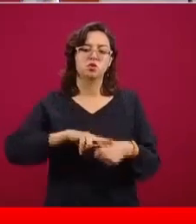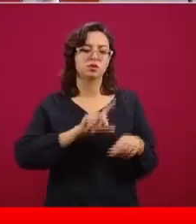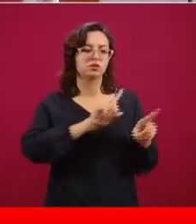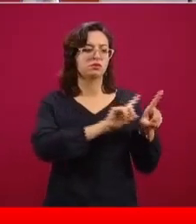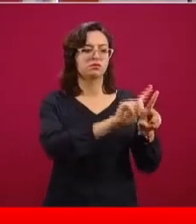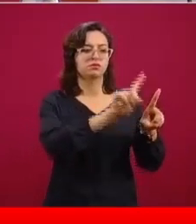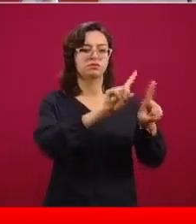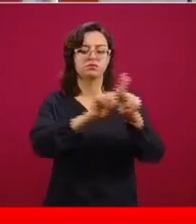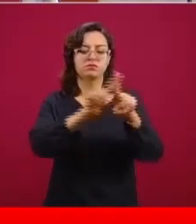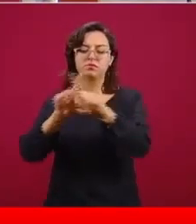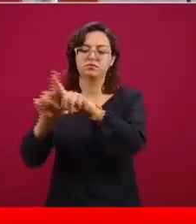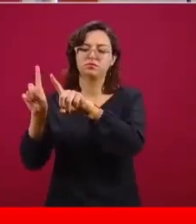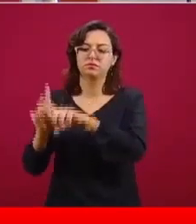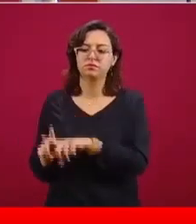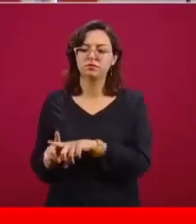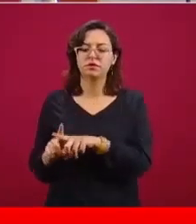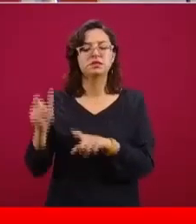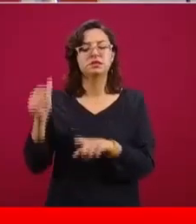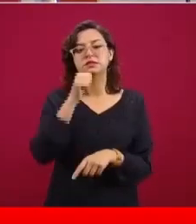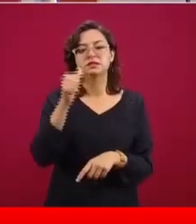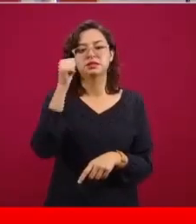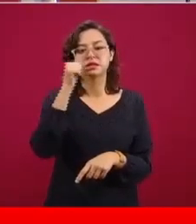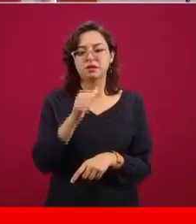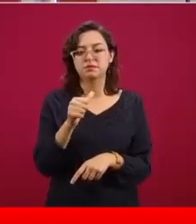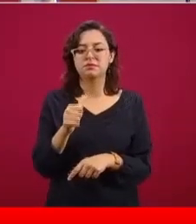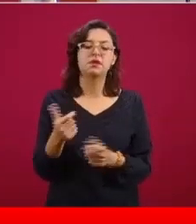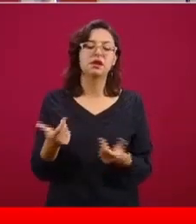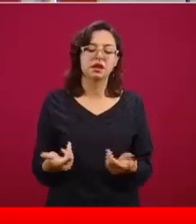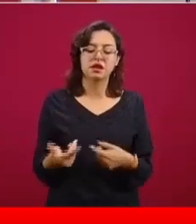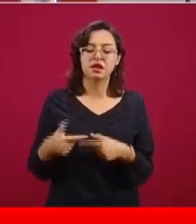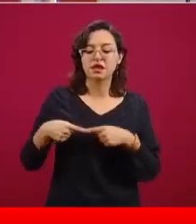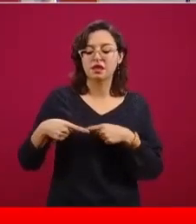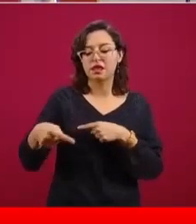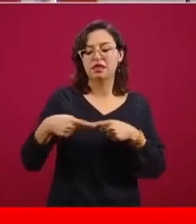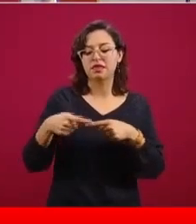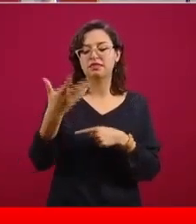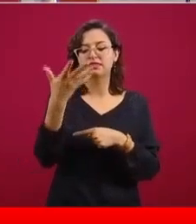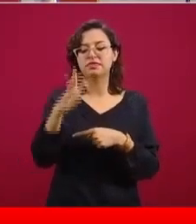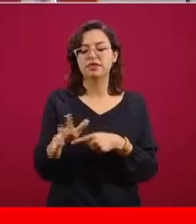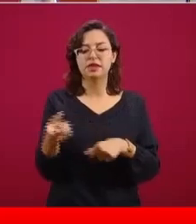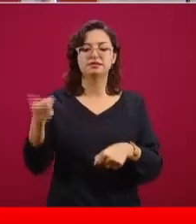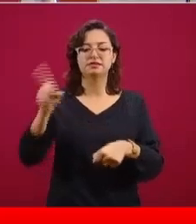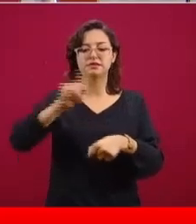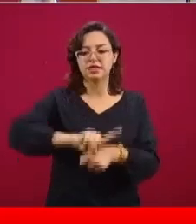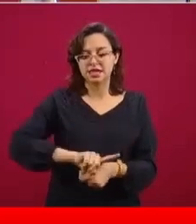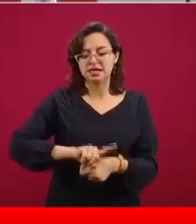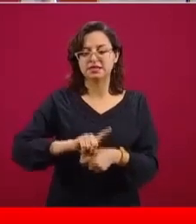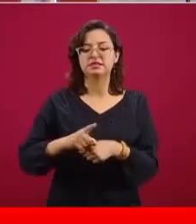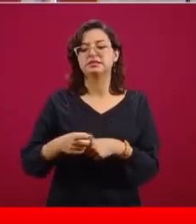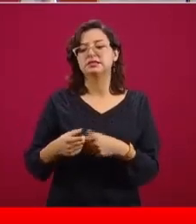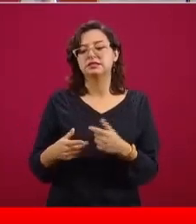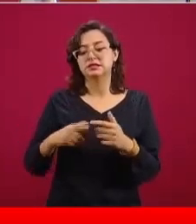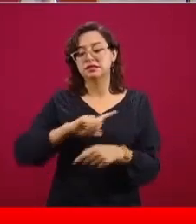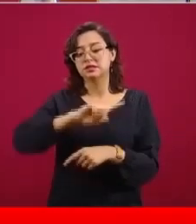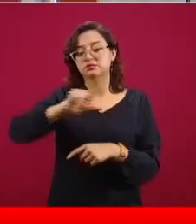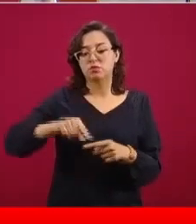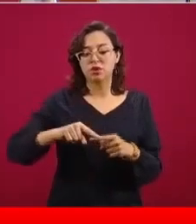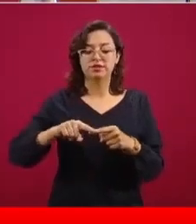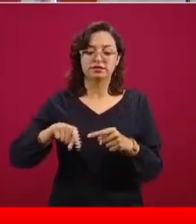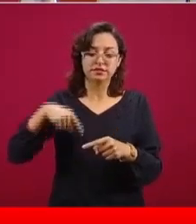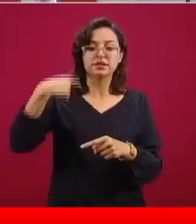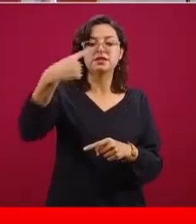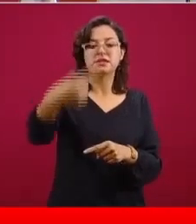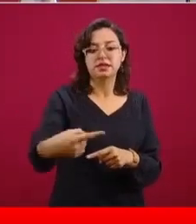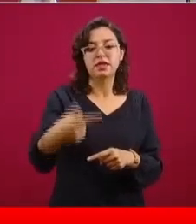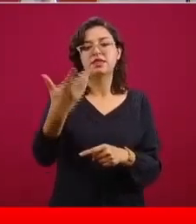la información los primeros días 10 días de mes y los siguientes 10 días se procesa de tal manera que